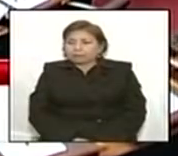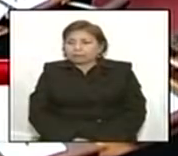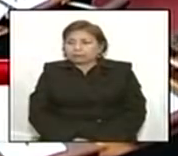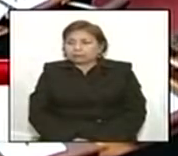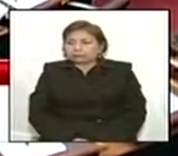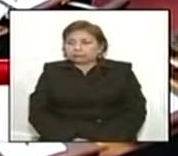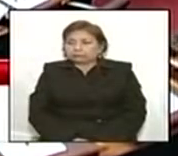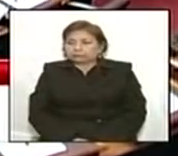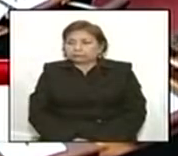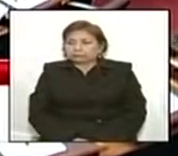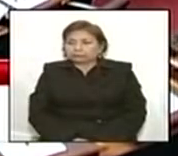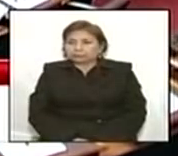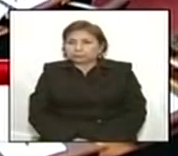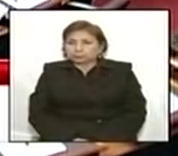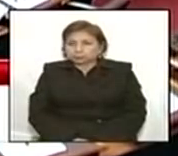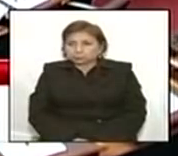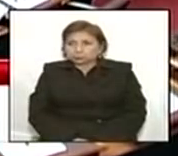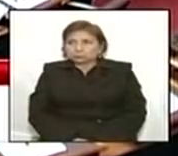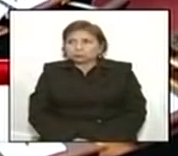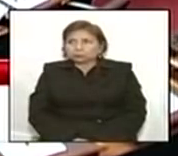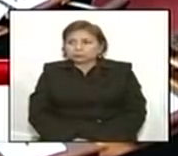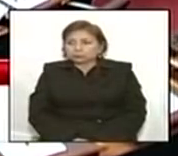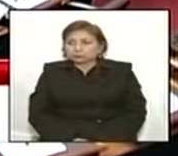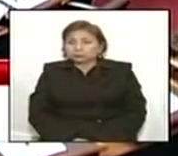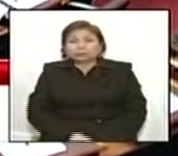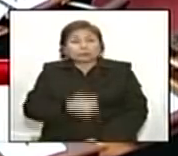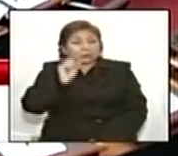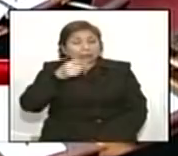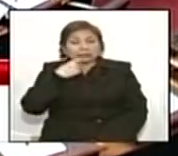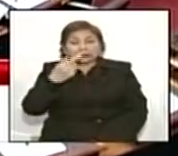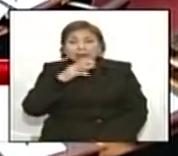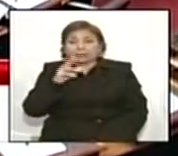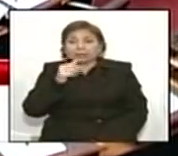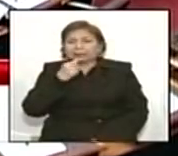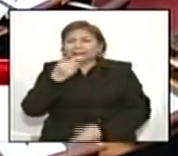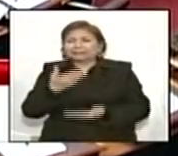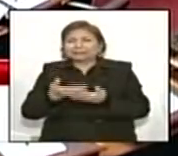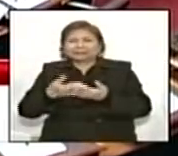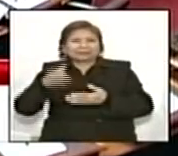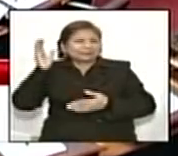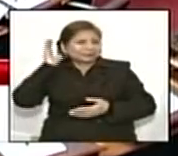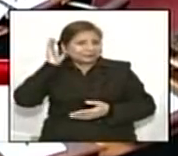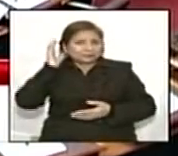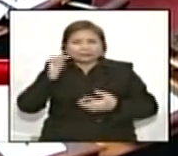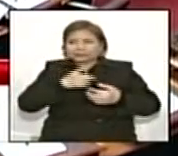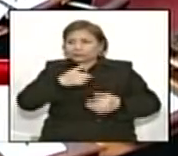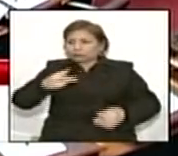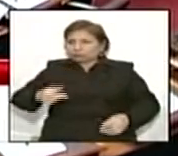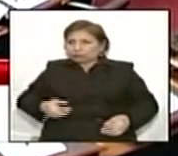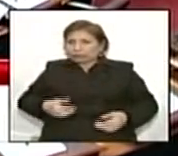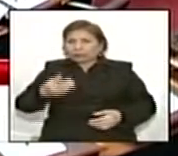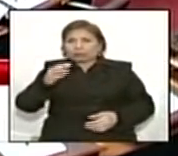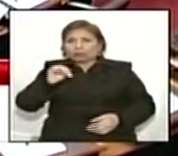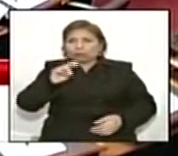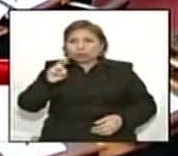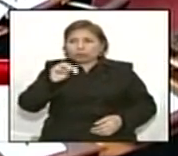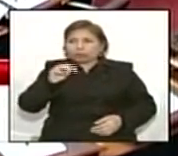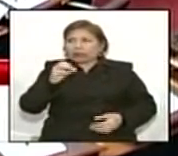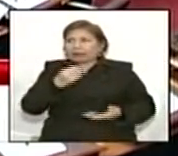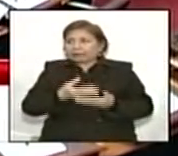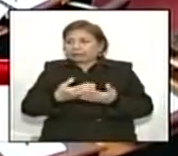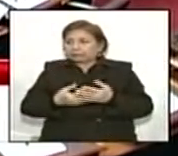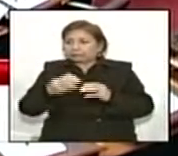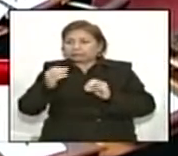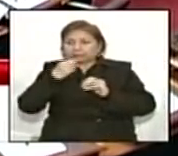anoche, de que algo importante venía. Creo que la portada del Diario Expreso de hoy ponía algunas sombras sobre